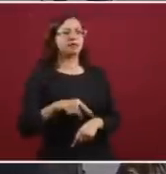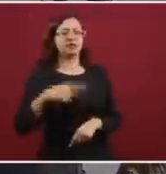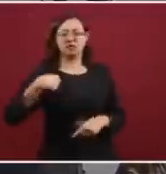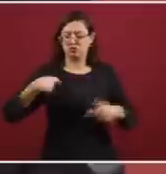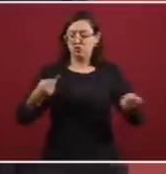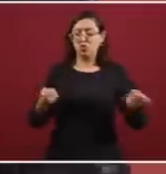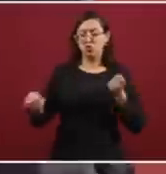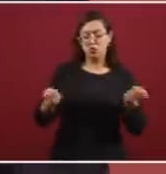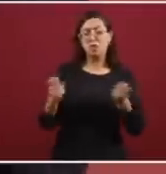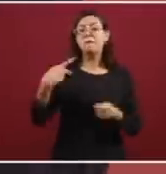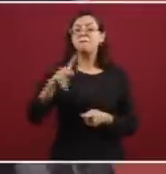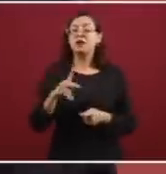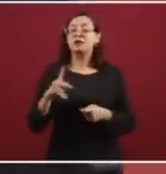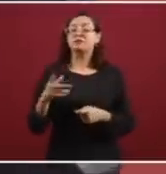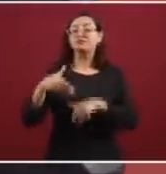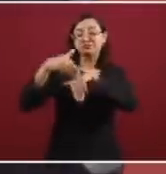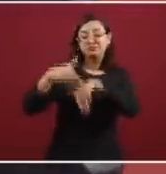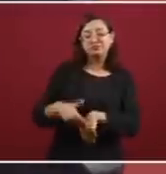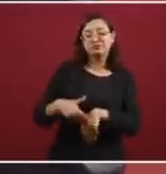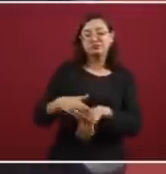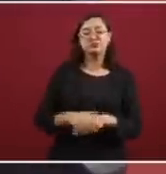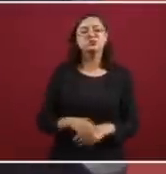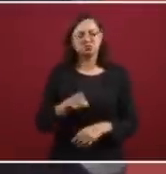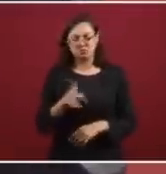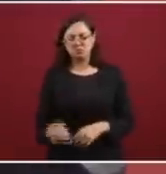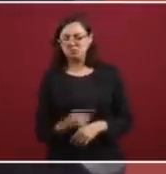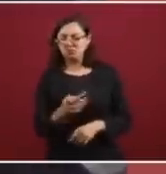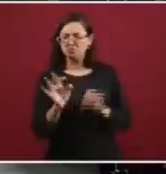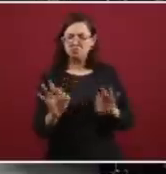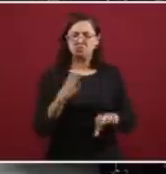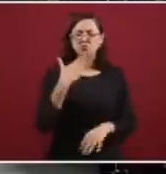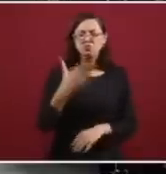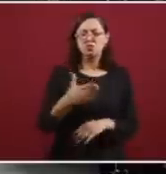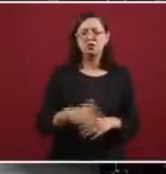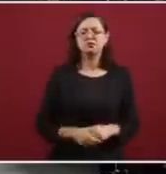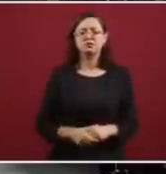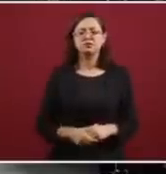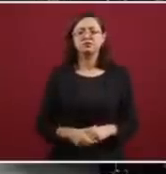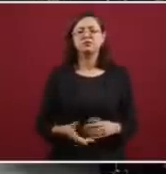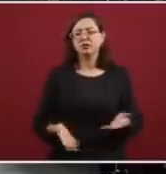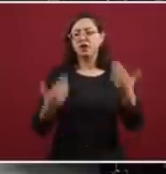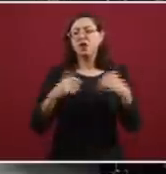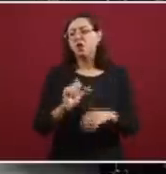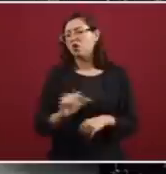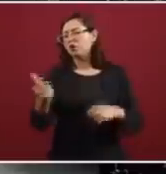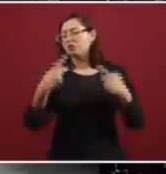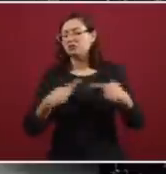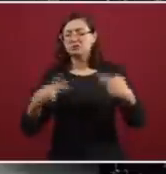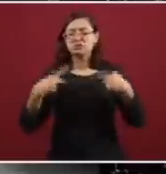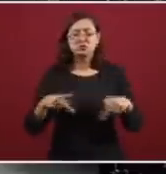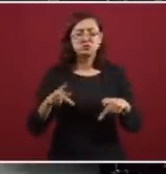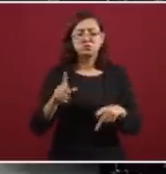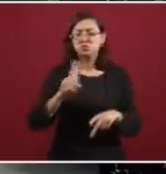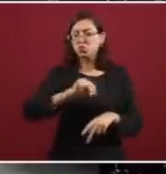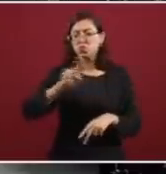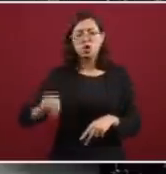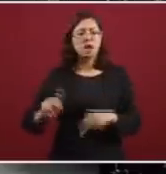Entonces, muy buena tu pregunta. Vamos a los que no han preguntado, que no, a ver, allá